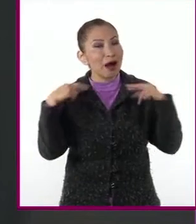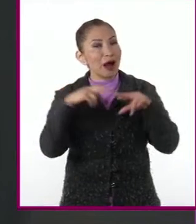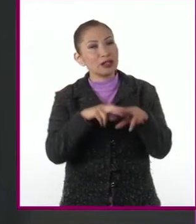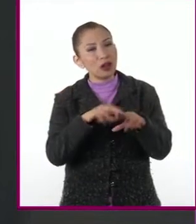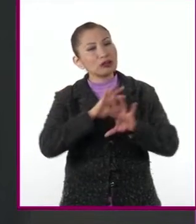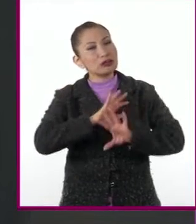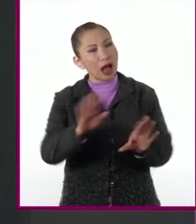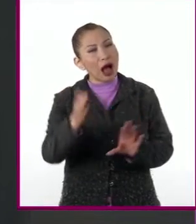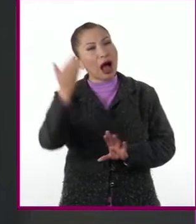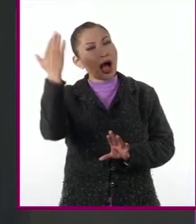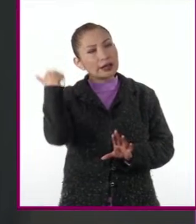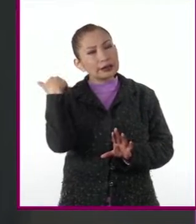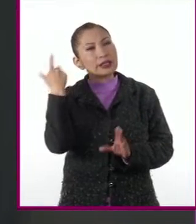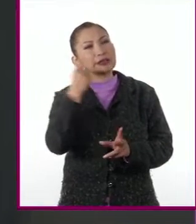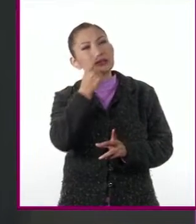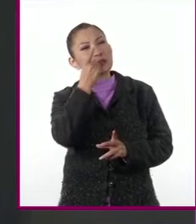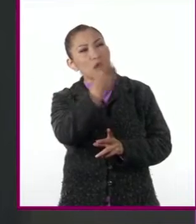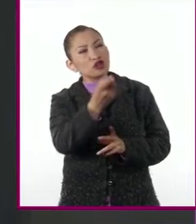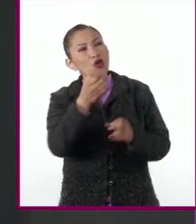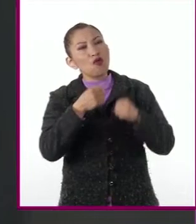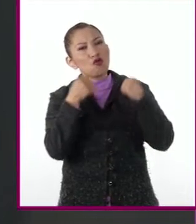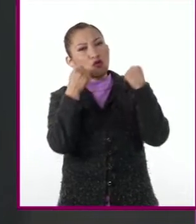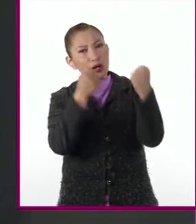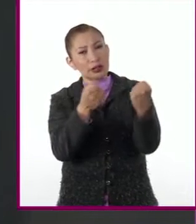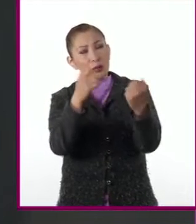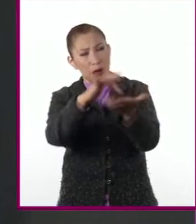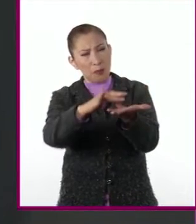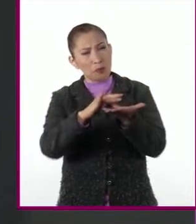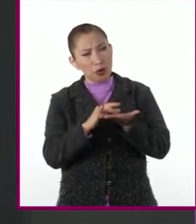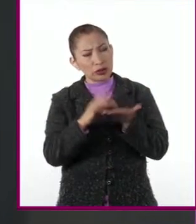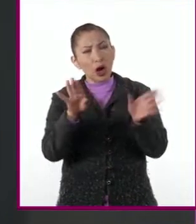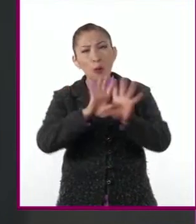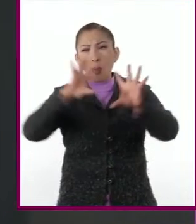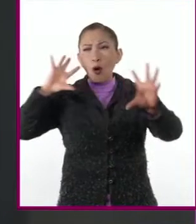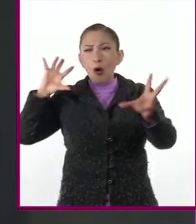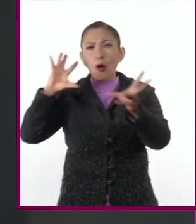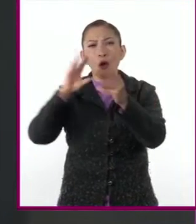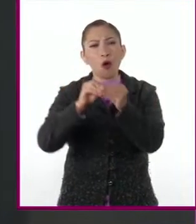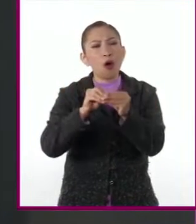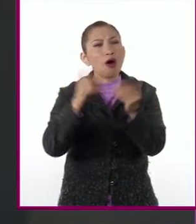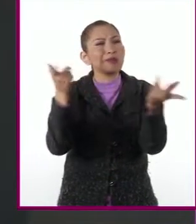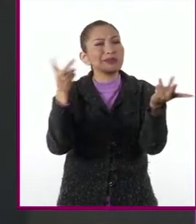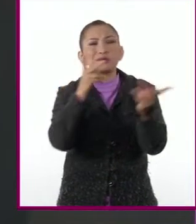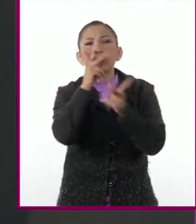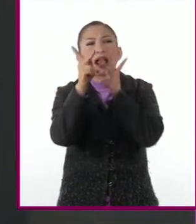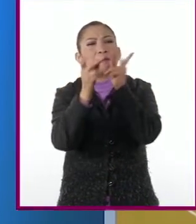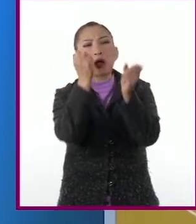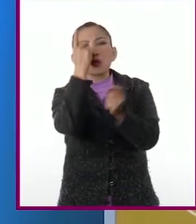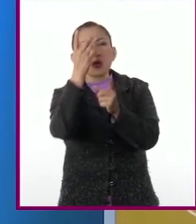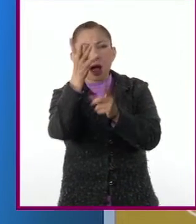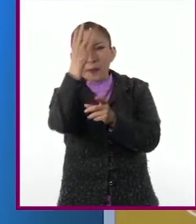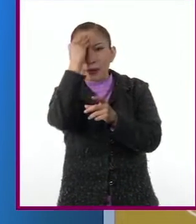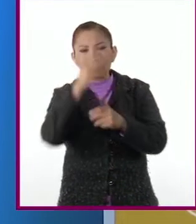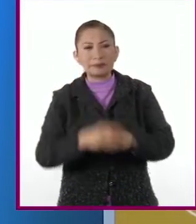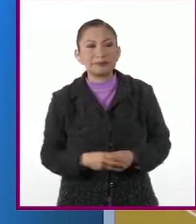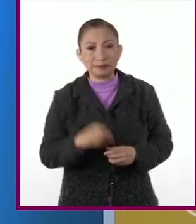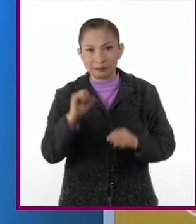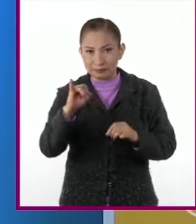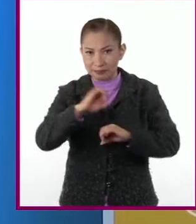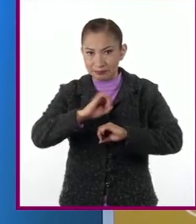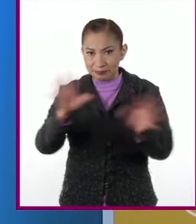hemos estado hablando de fuerzas. ¿Podría ayudarnos a recapitular algunos conceptos? Claro que